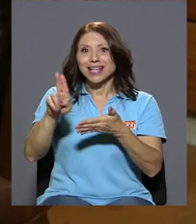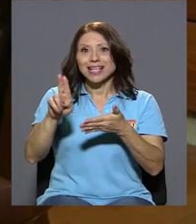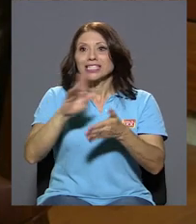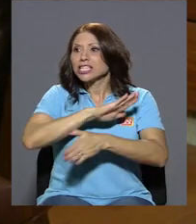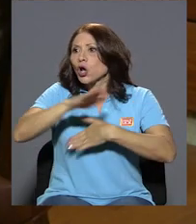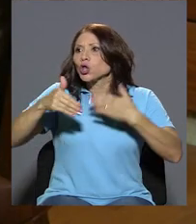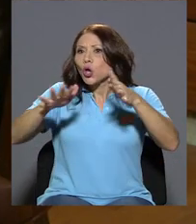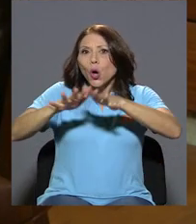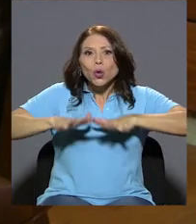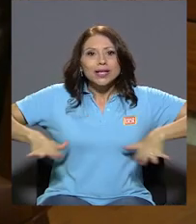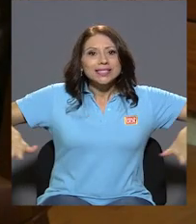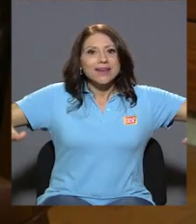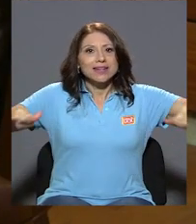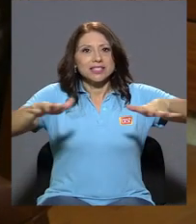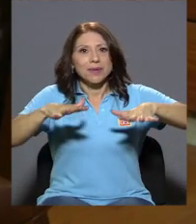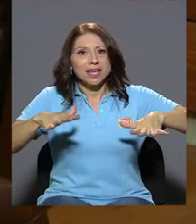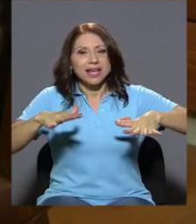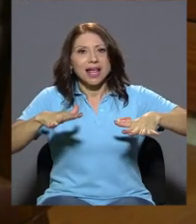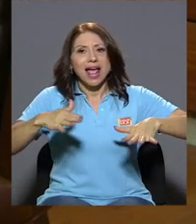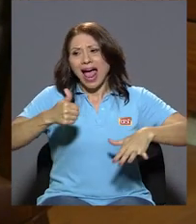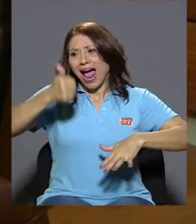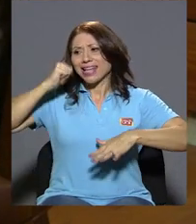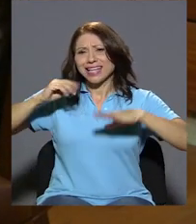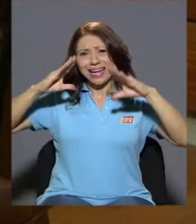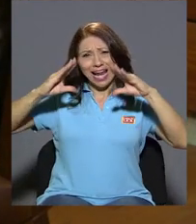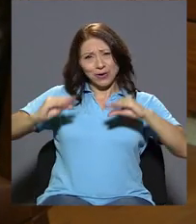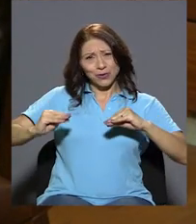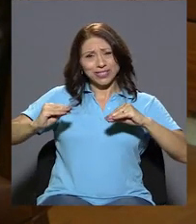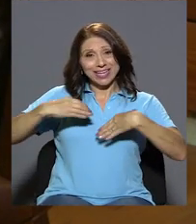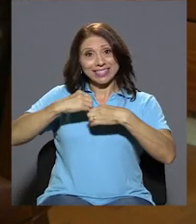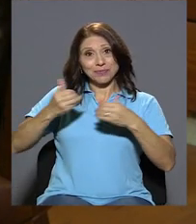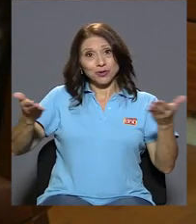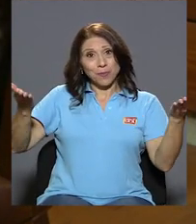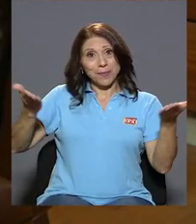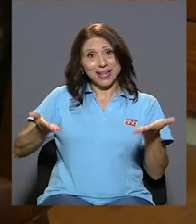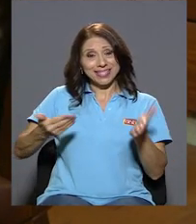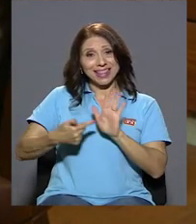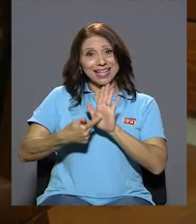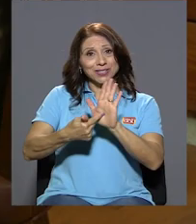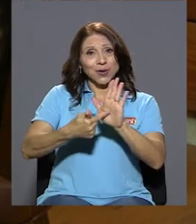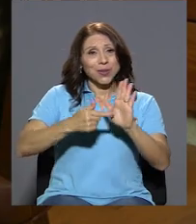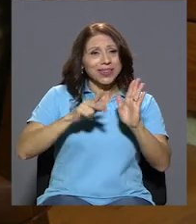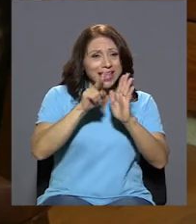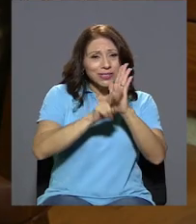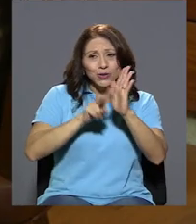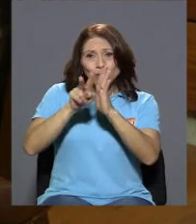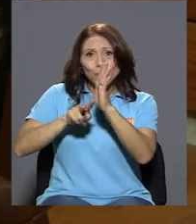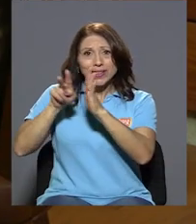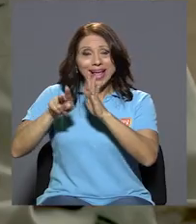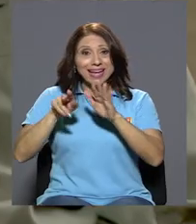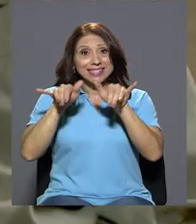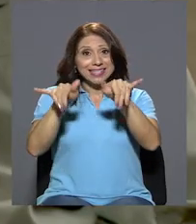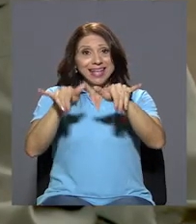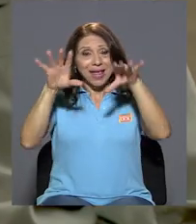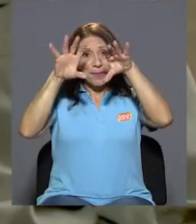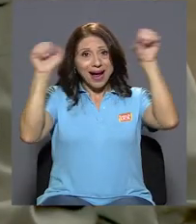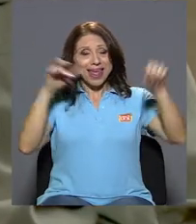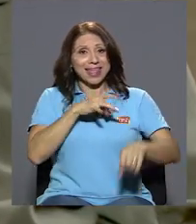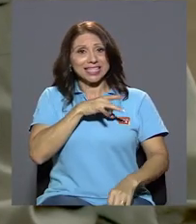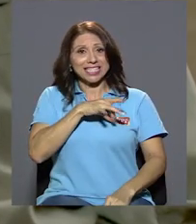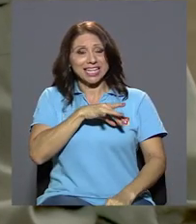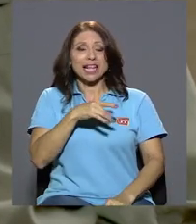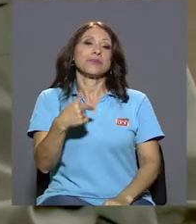todo el establishment anoche les decía yo en la presentación que tuvimos de estos documentales en la embajada de chile